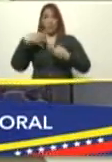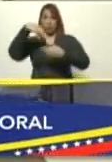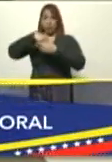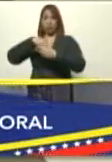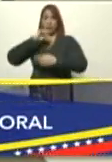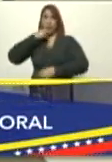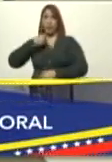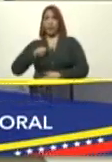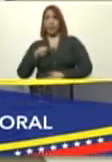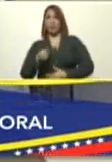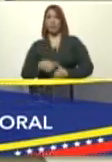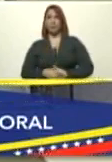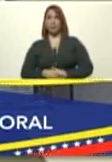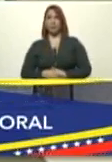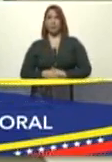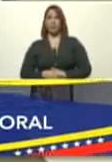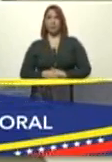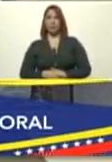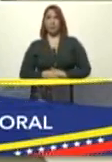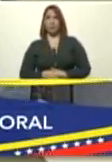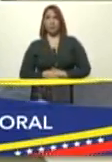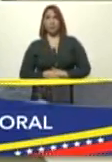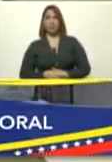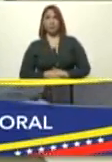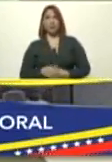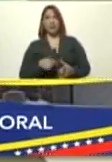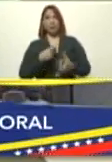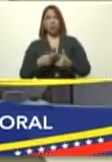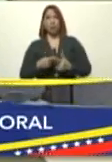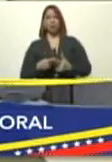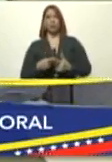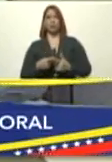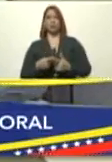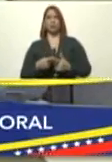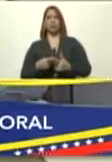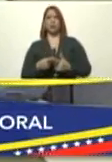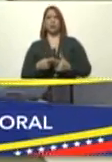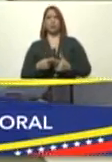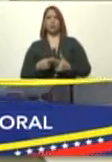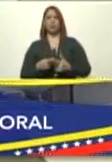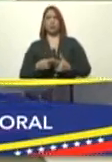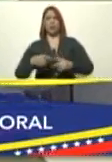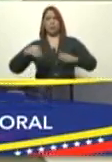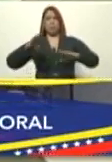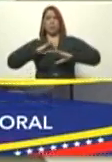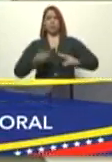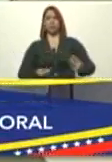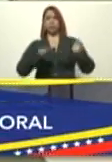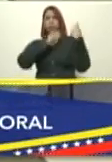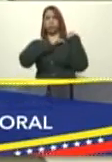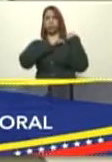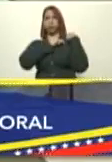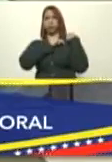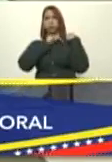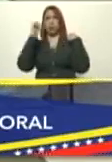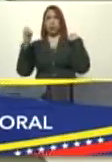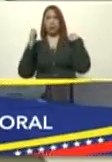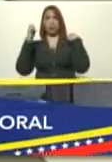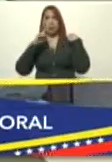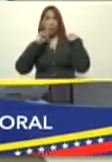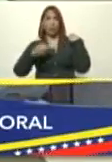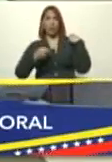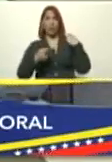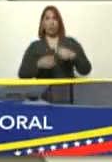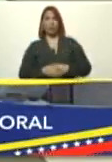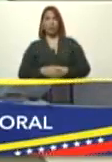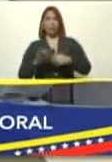minorías en Ucrania, entonces fue que se autoproclamaron en el este de Ucrania, en